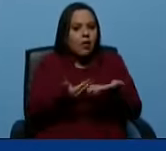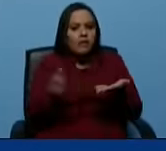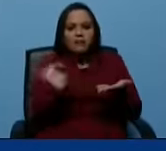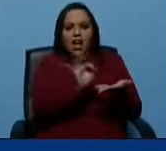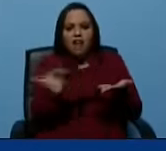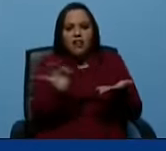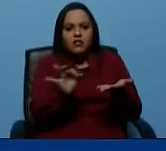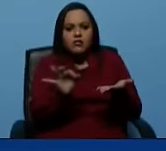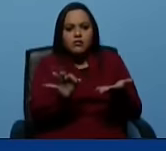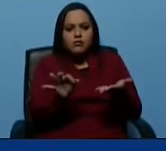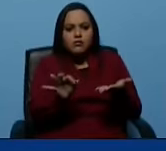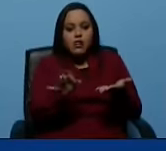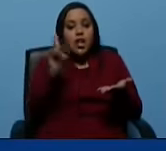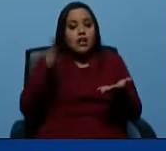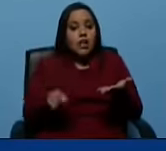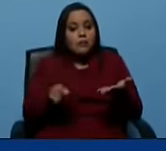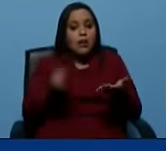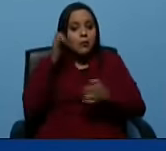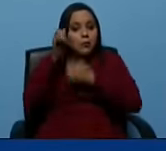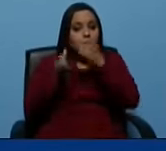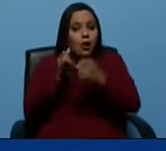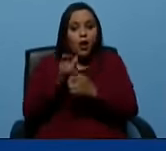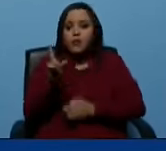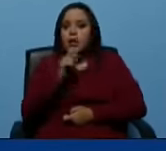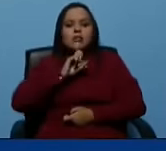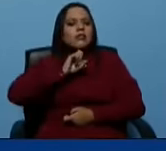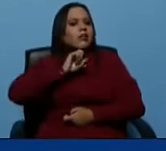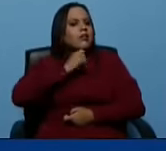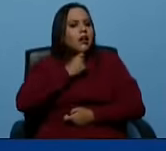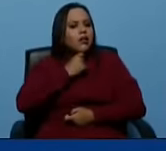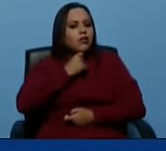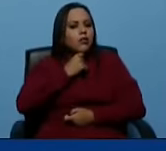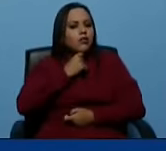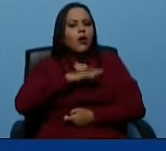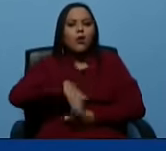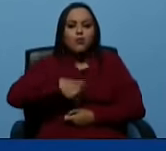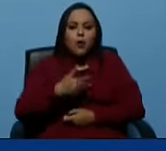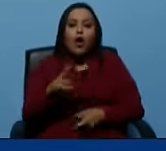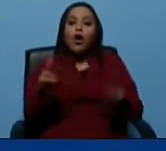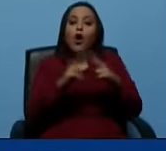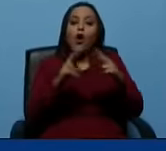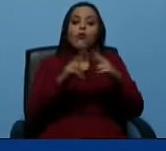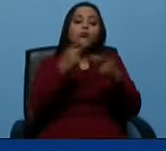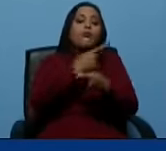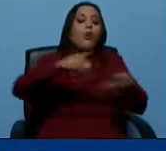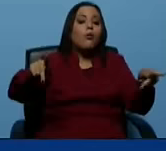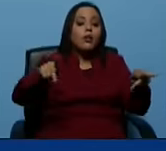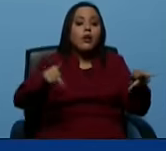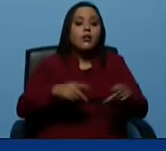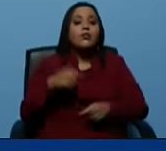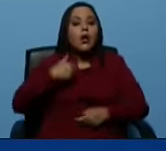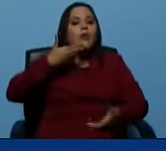tribunal, en grabación, que no es secreto sumarial, que puede ser conocido públicamente. He pedido que mi